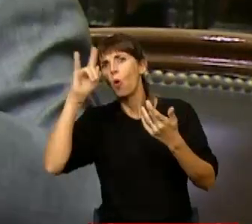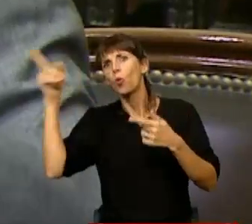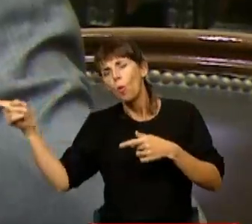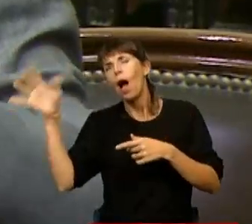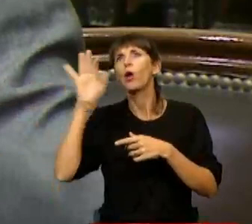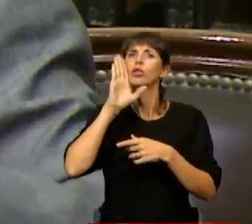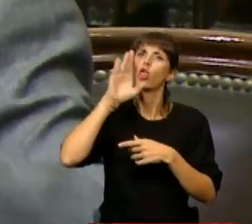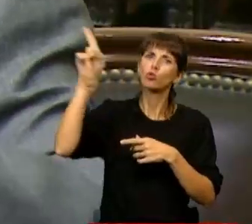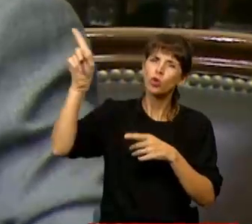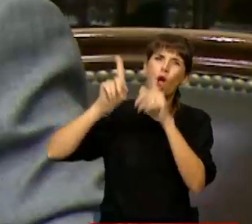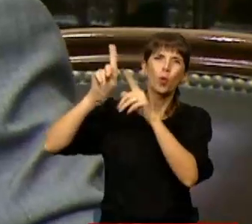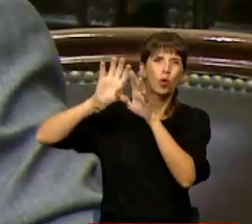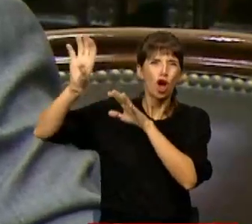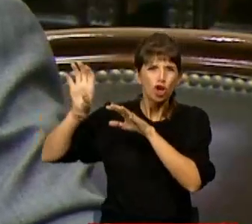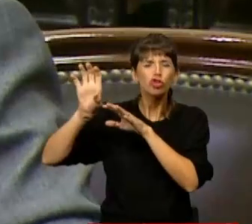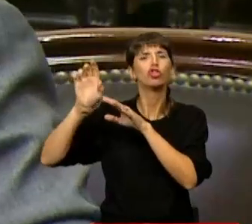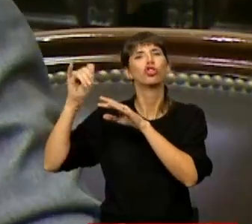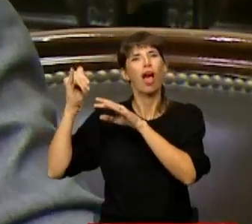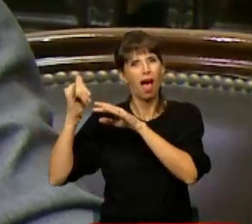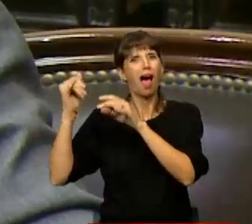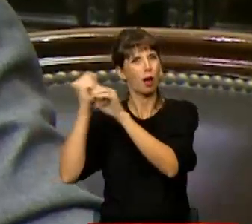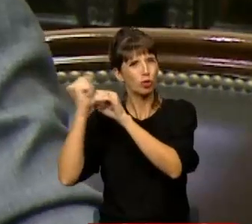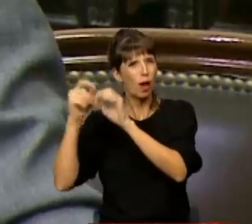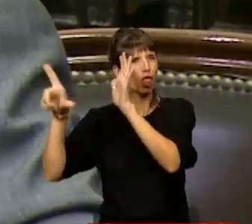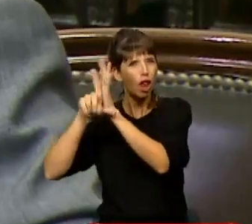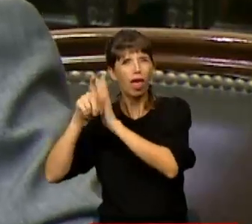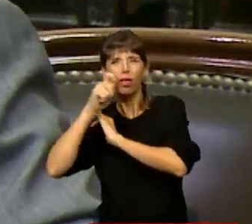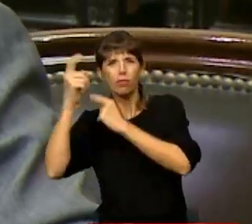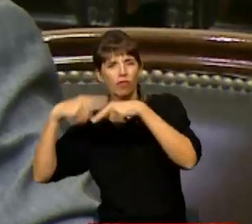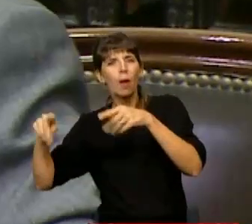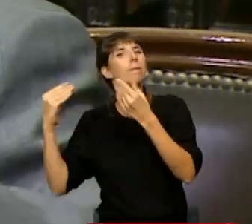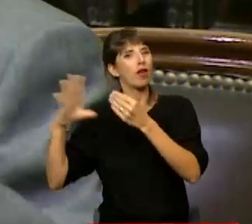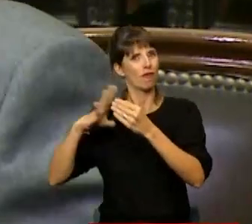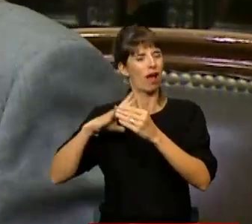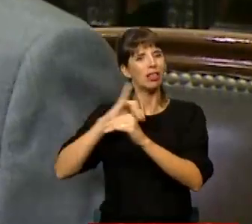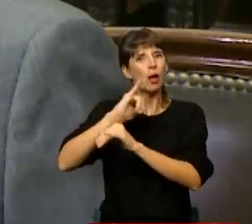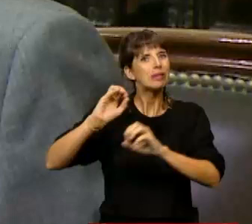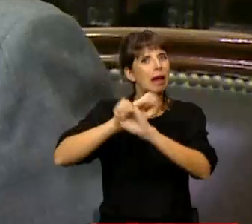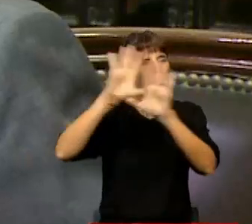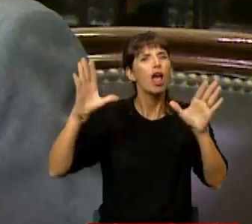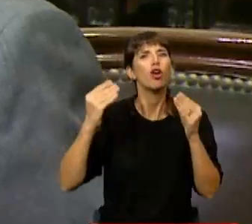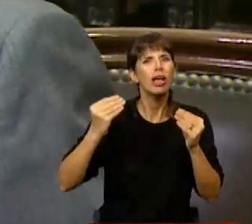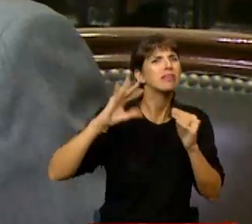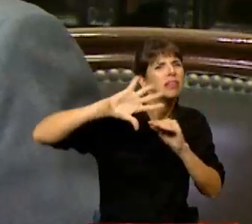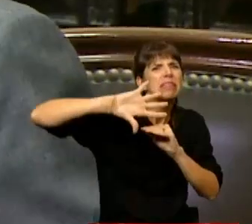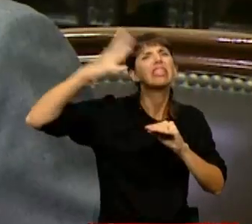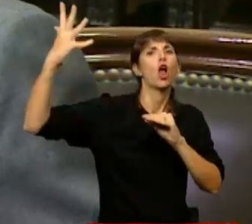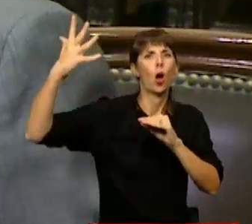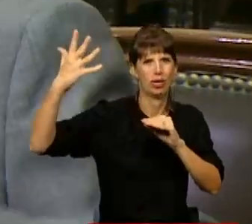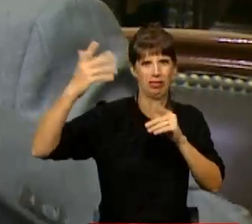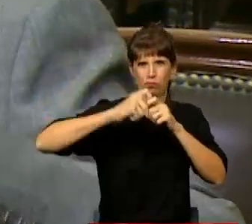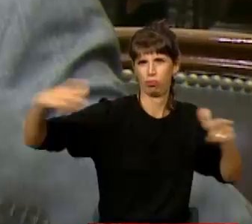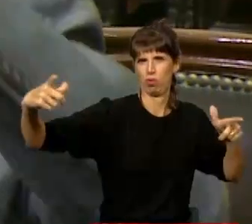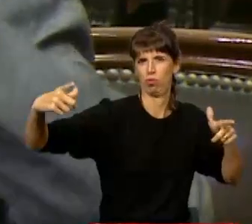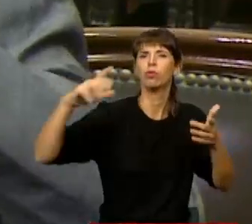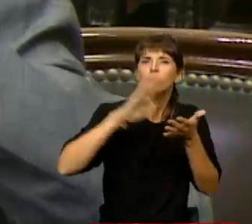Unidos legalizaron y esto funciona maravillosamente, lo que no nos dicen es que se quintuplicó la cantidad de consumidores de marihuana, que